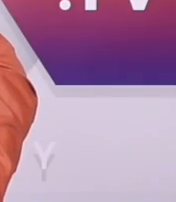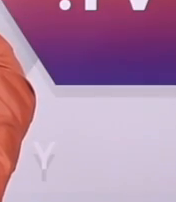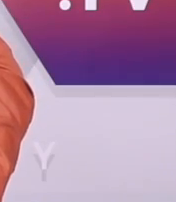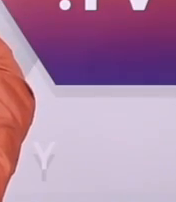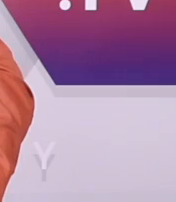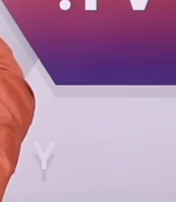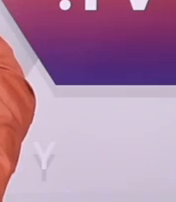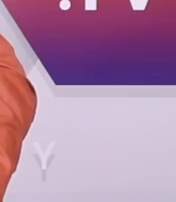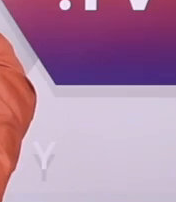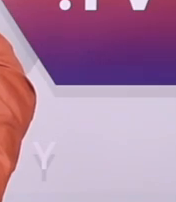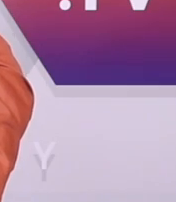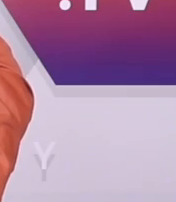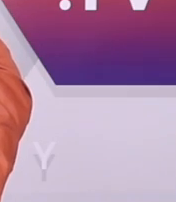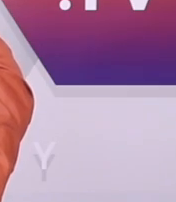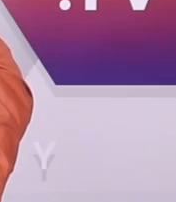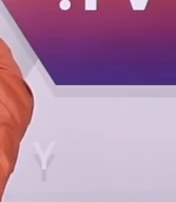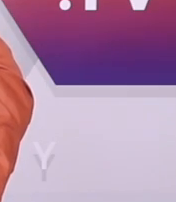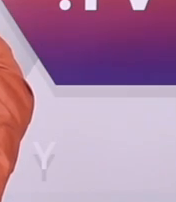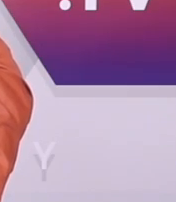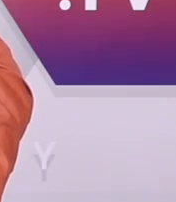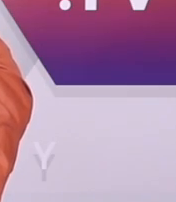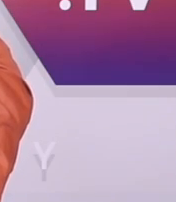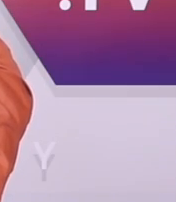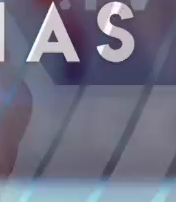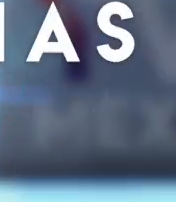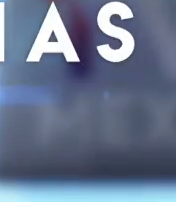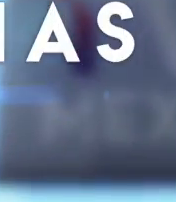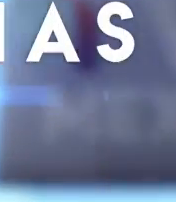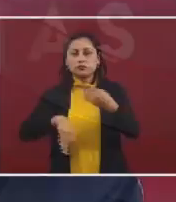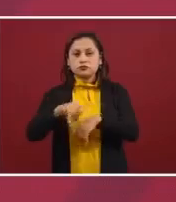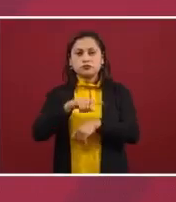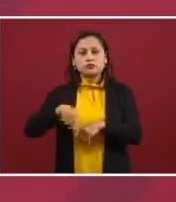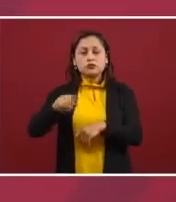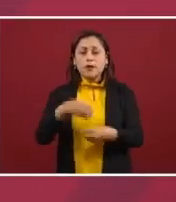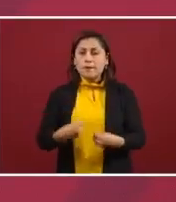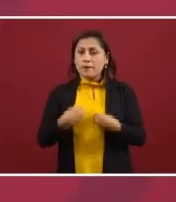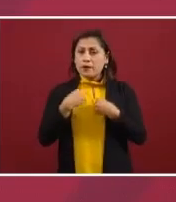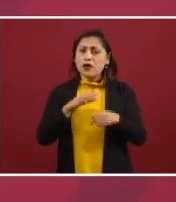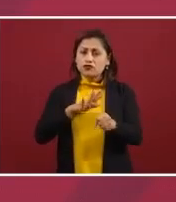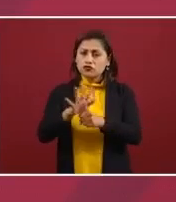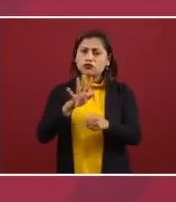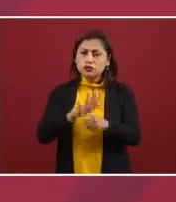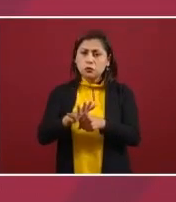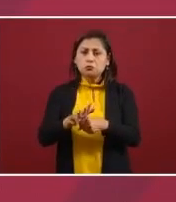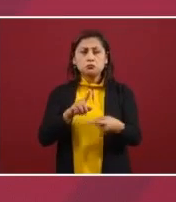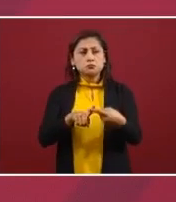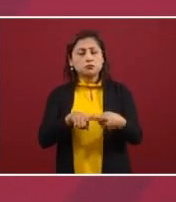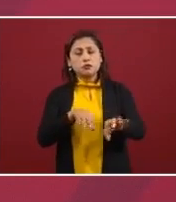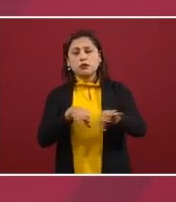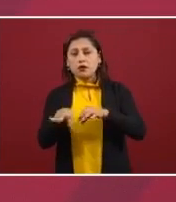pasadas del blanquiazul, convirtiendo a México en un cementerio. Que haya trabajo, que haya